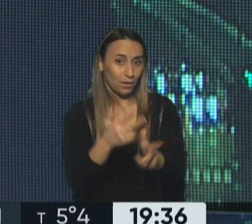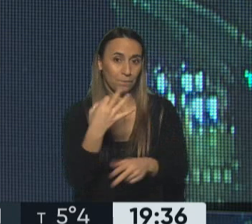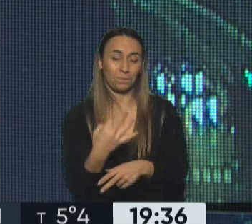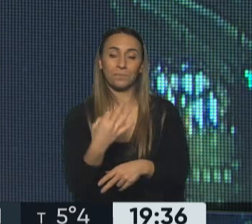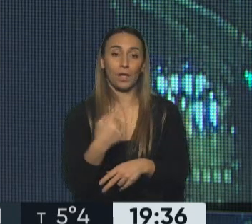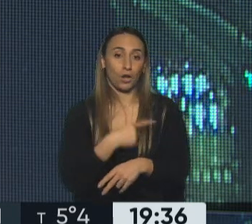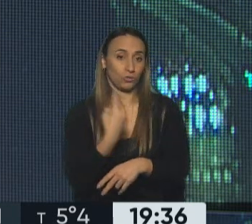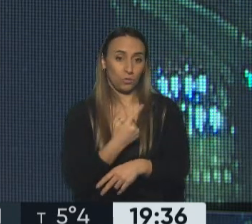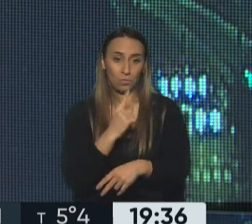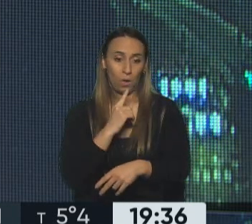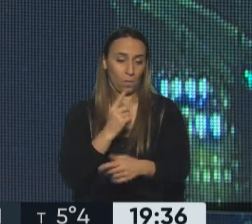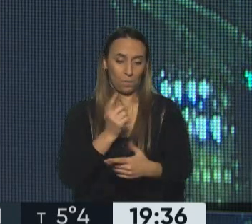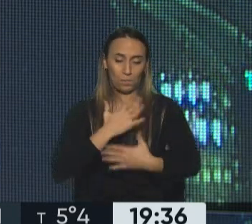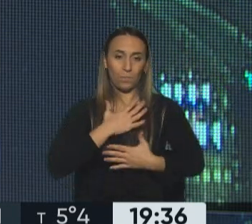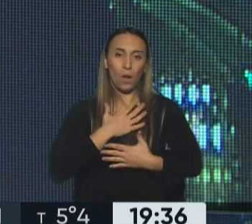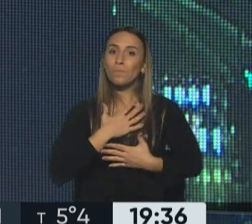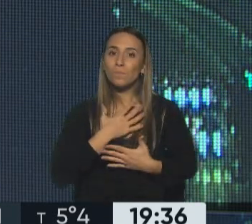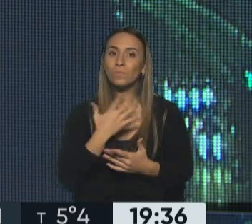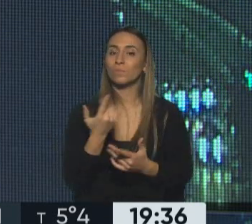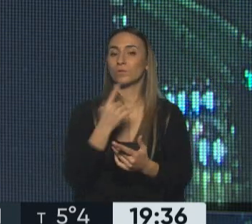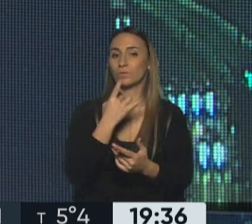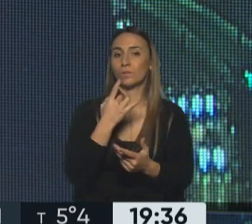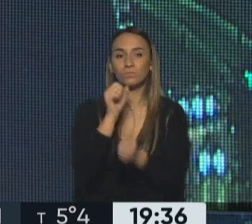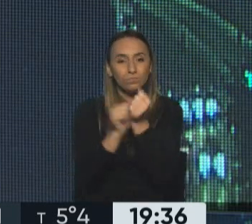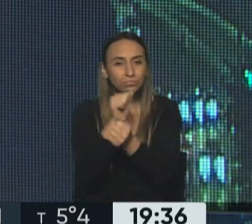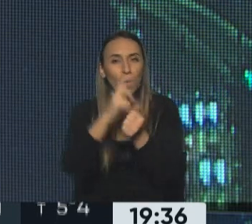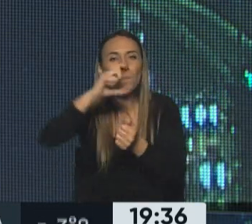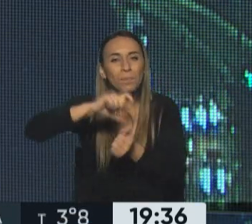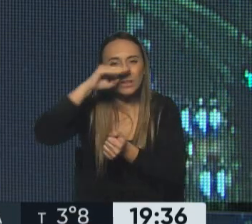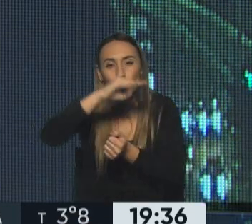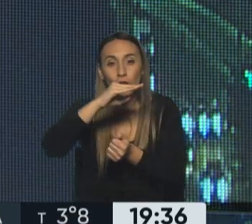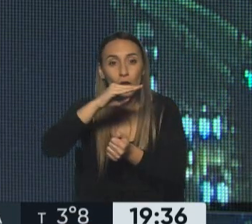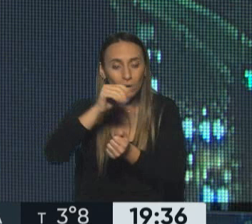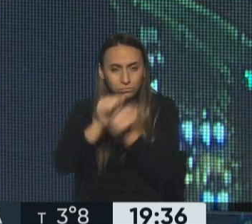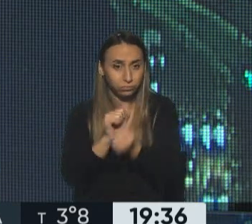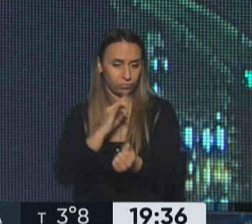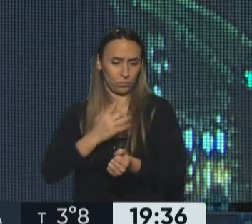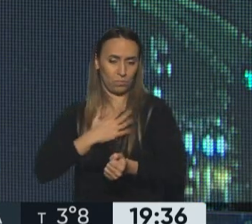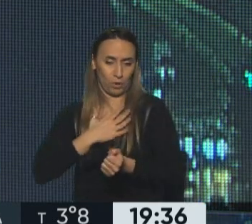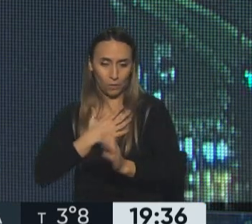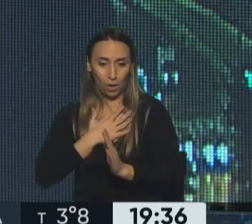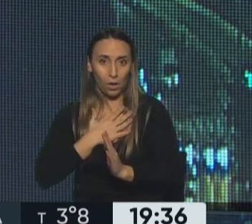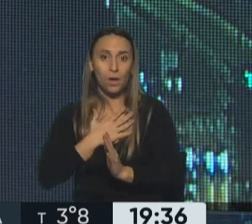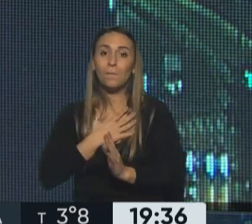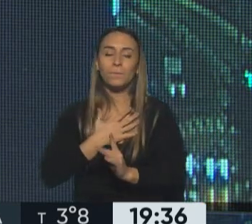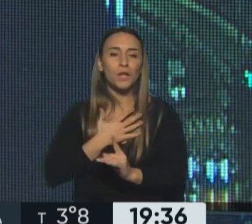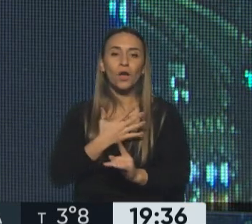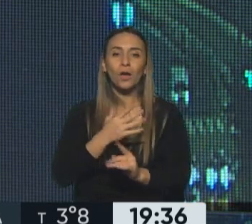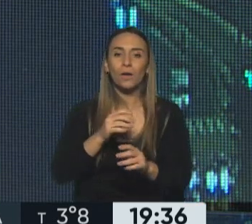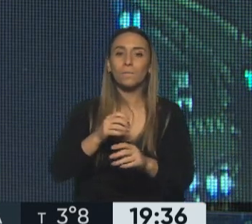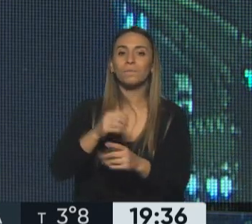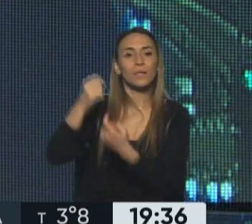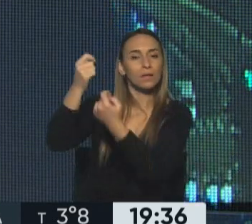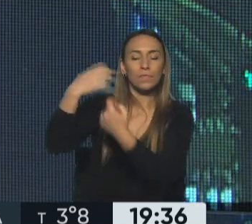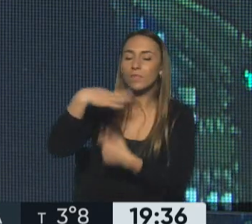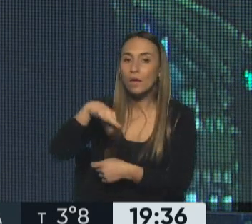nos autoabastecemos en petróleo, pero todavía en invierno necesitamos importar gas. Y eso nos cuesta muchos dólares,